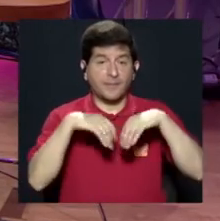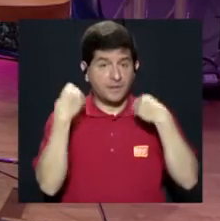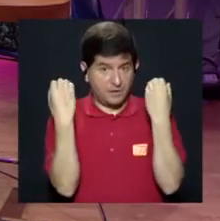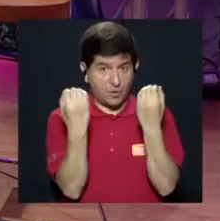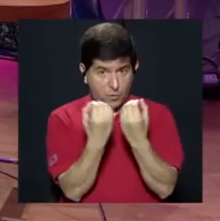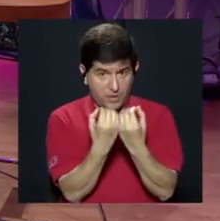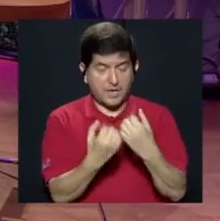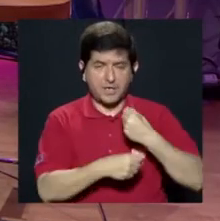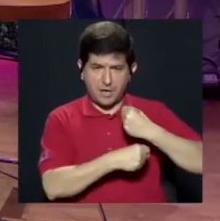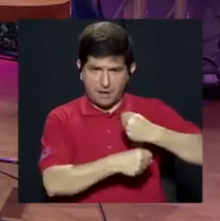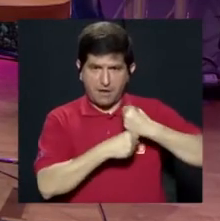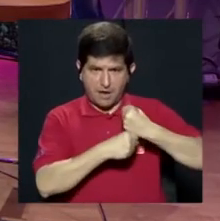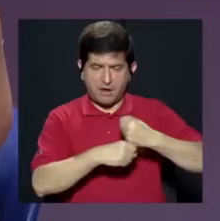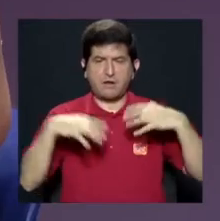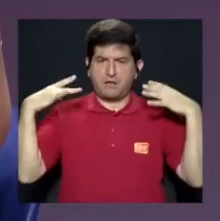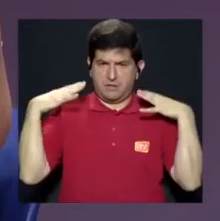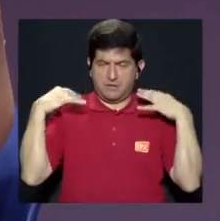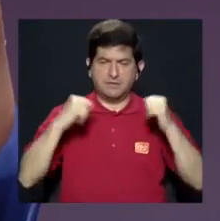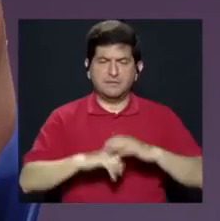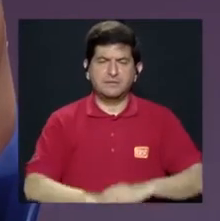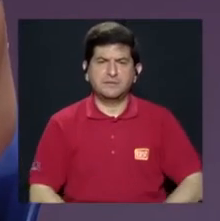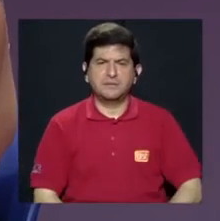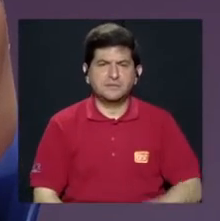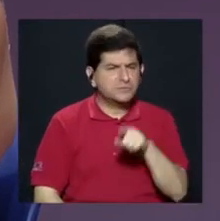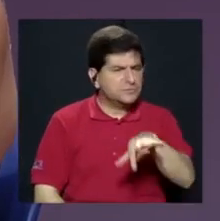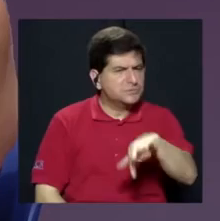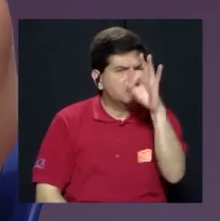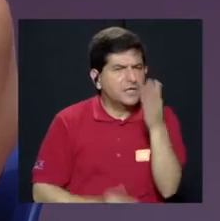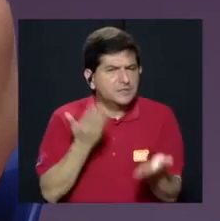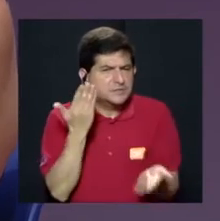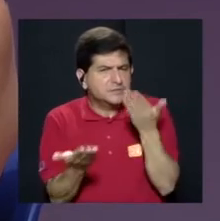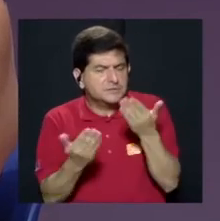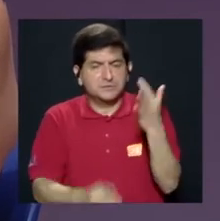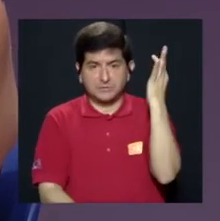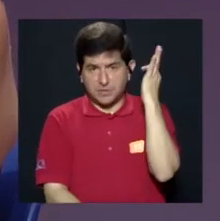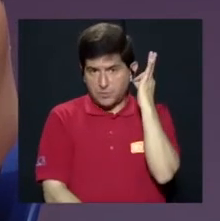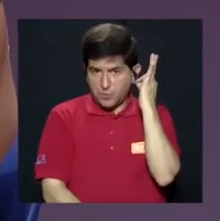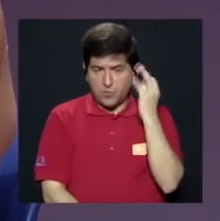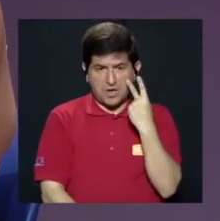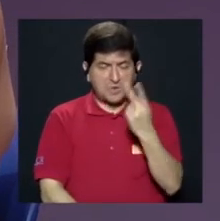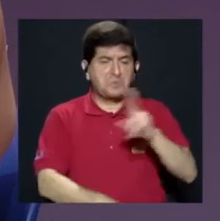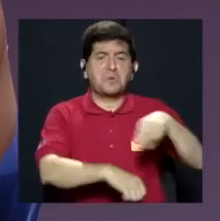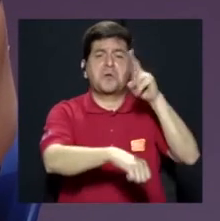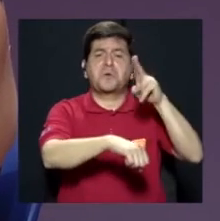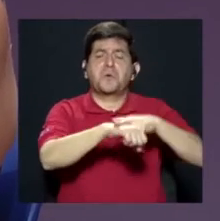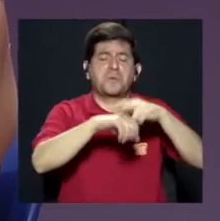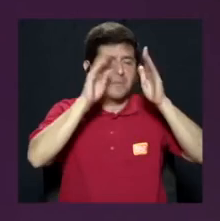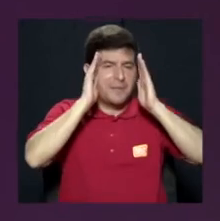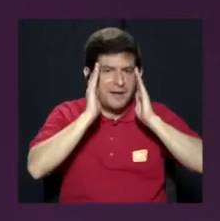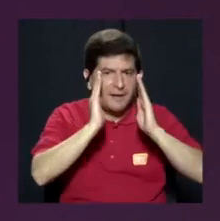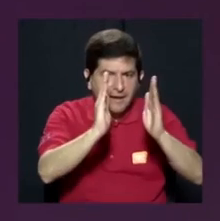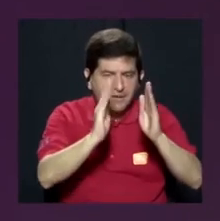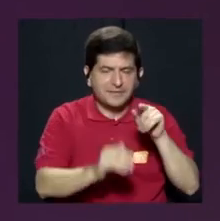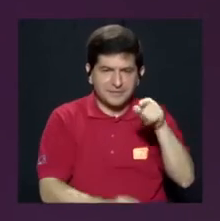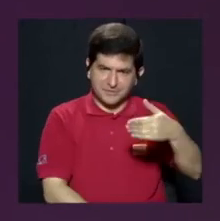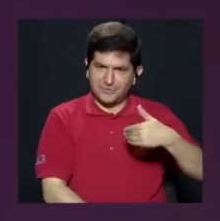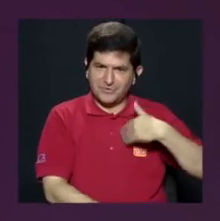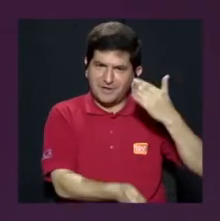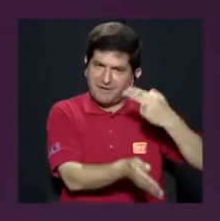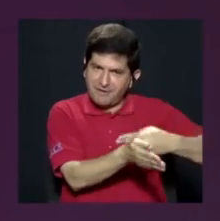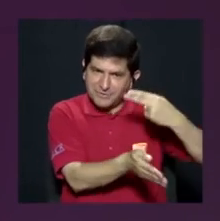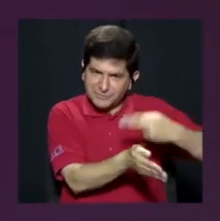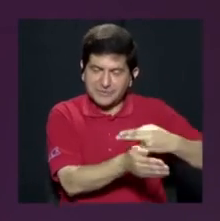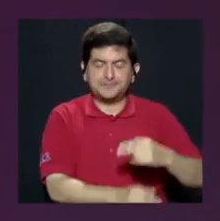organización Guerreras y Guerreros de Ángeles, ¿han encontrado ustedes que las mujeres ven como natural el trato que les dan en el